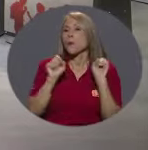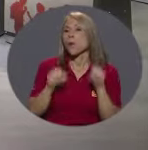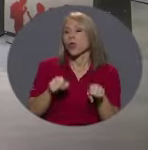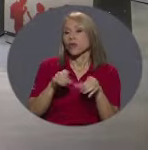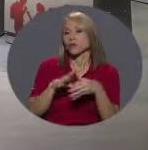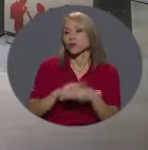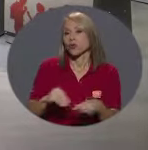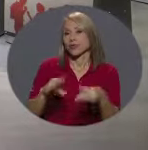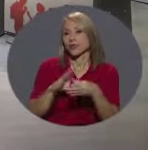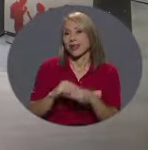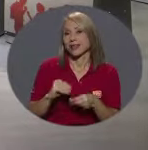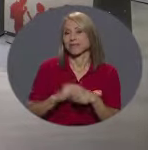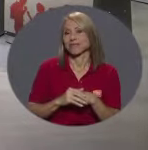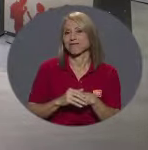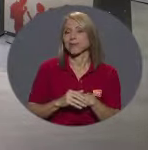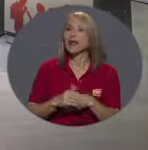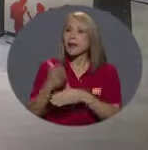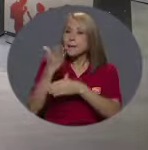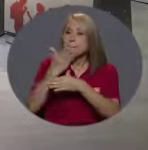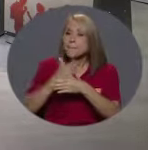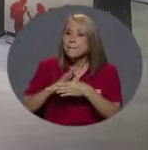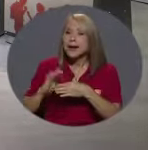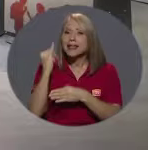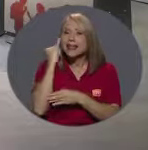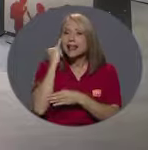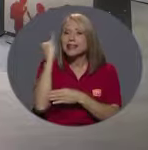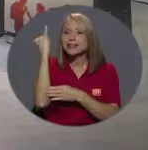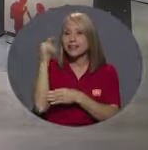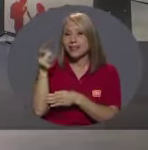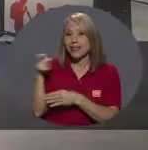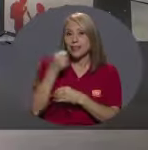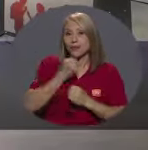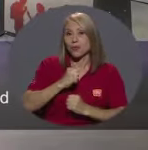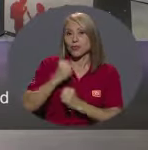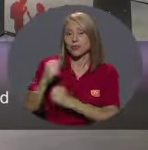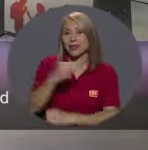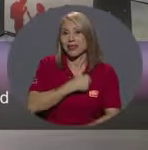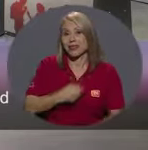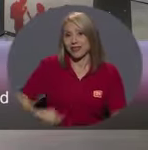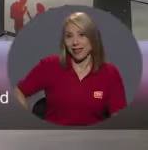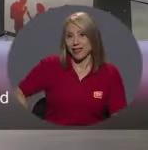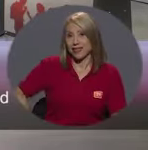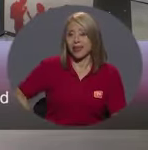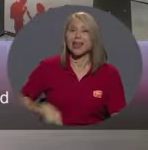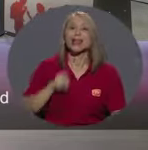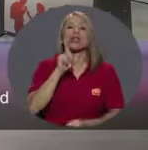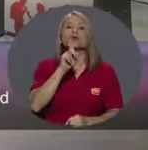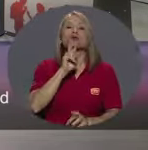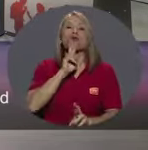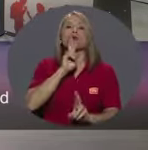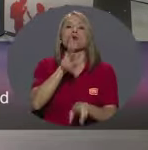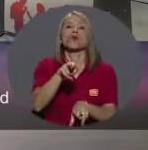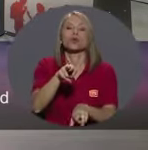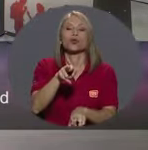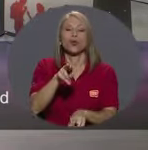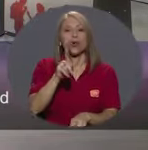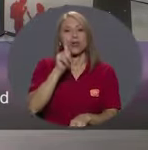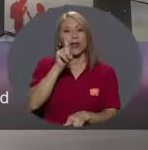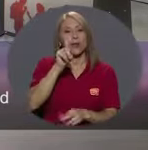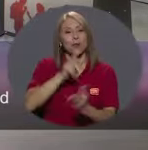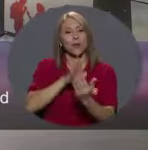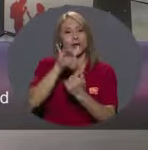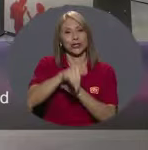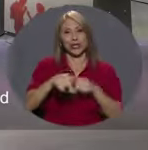podemos contar que parte de la iniciativa que tuvo precisamente la Municipalidad de Heredia es un producto de un proyecto nuestro